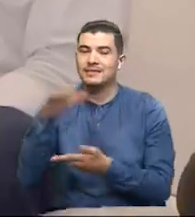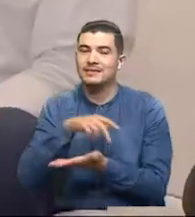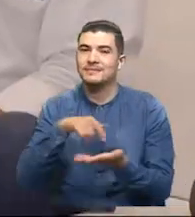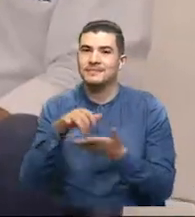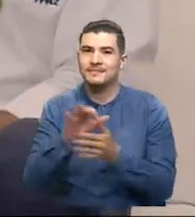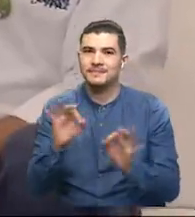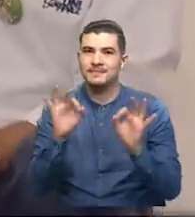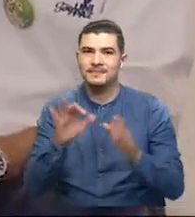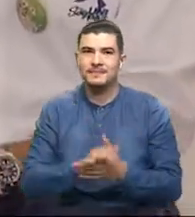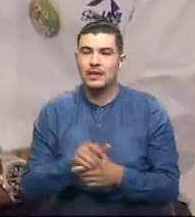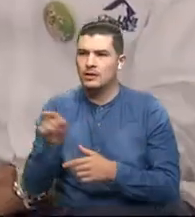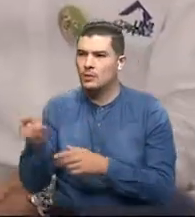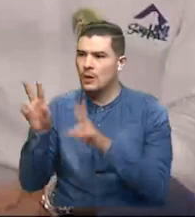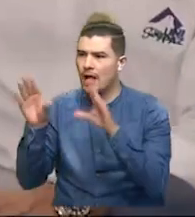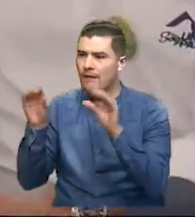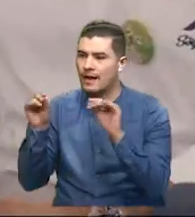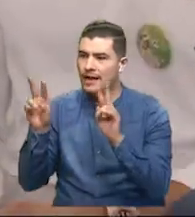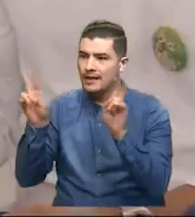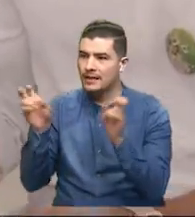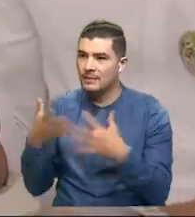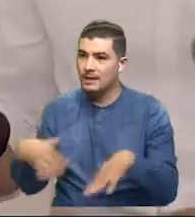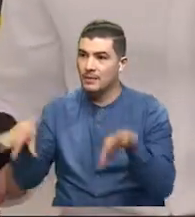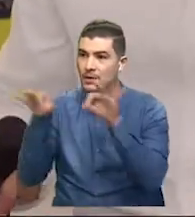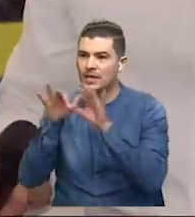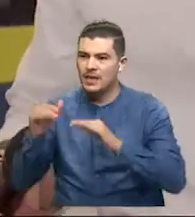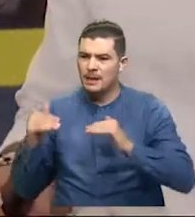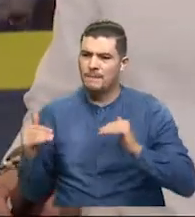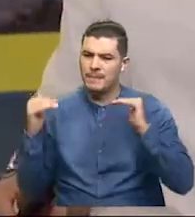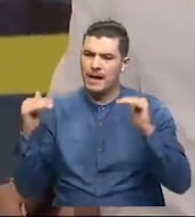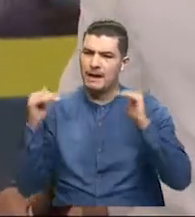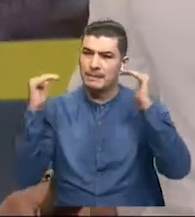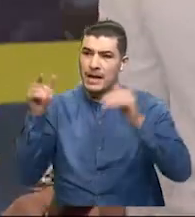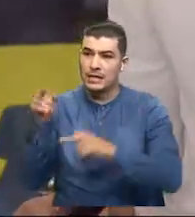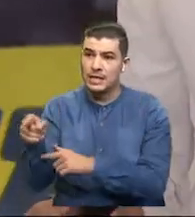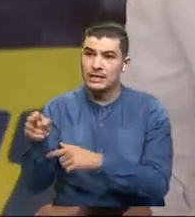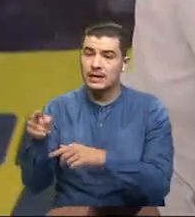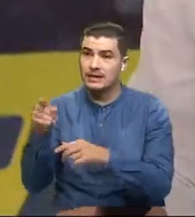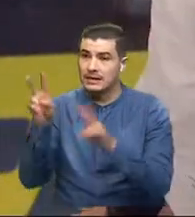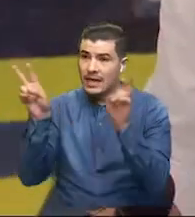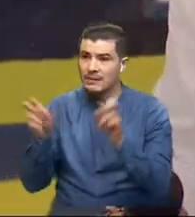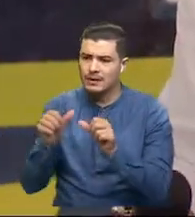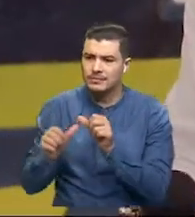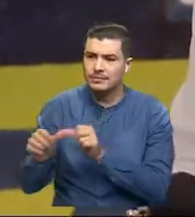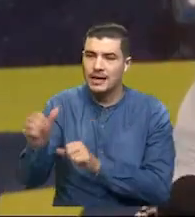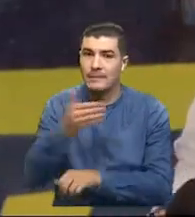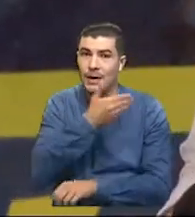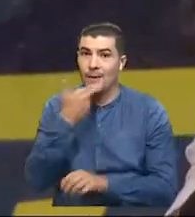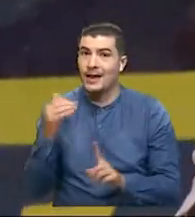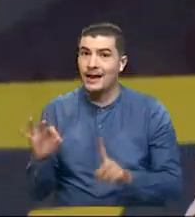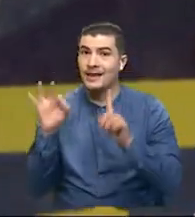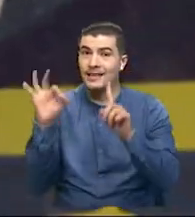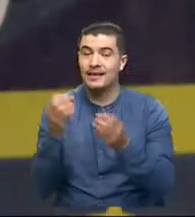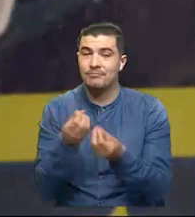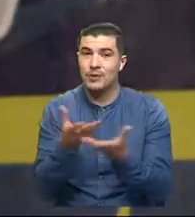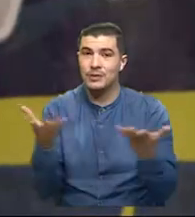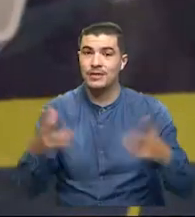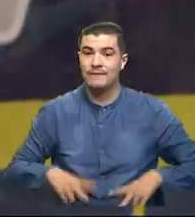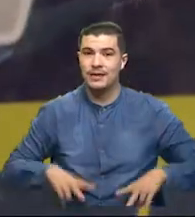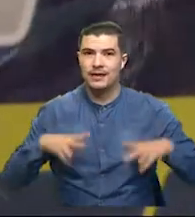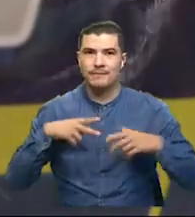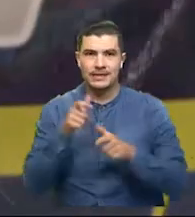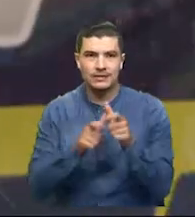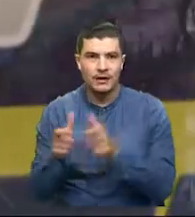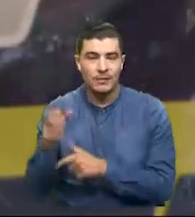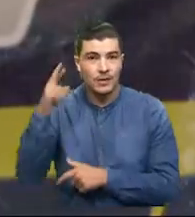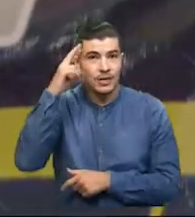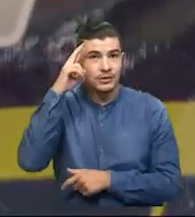de algo muy importante, y es la competitividad y la sostenibilidad, y eso mejora la calidad de vida de muchas personas. Pero algo